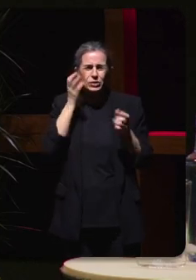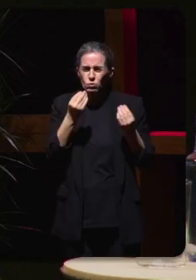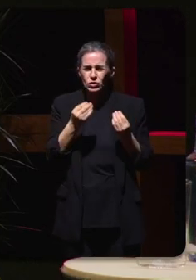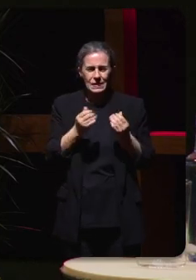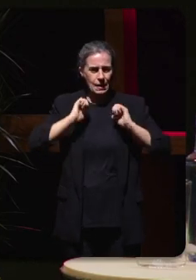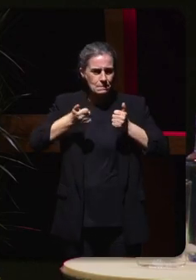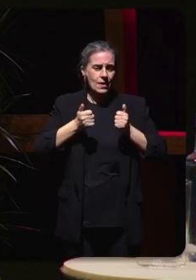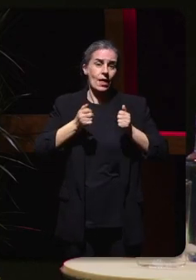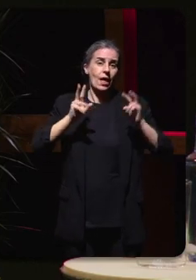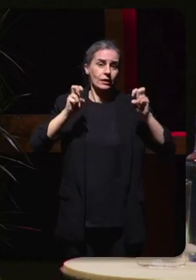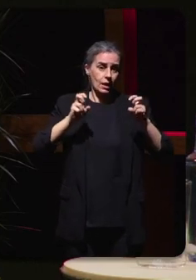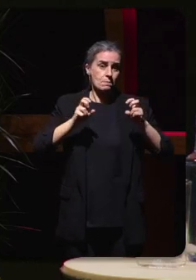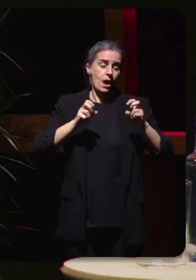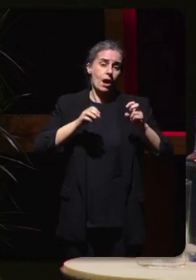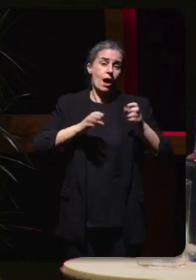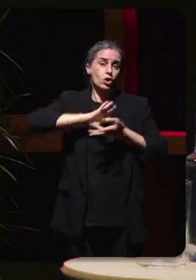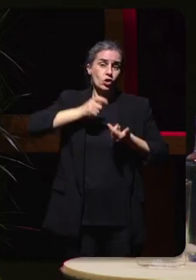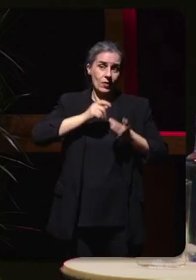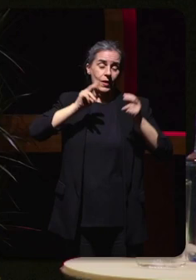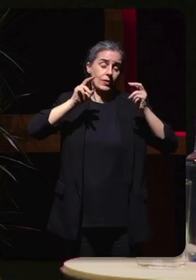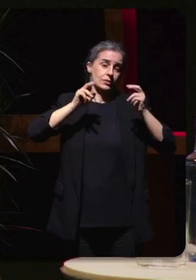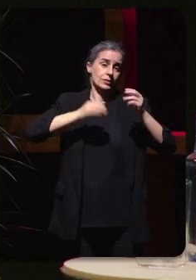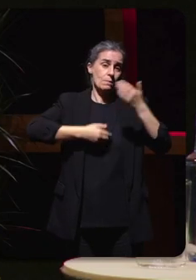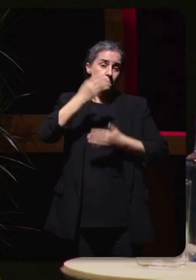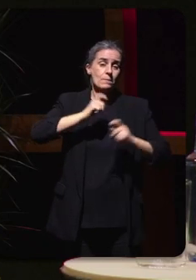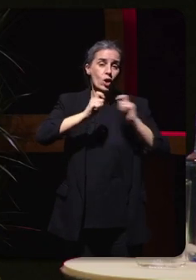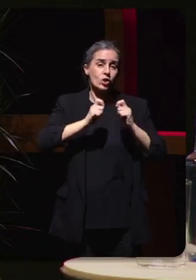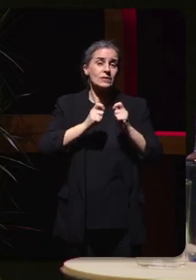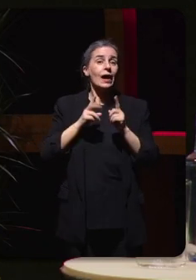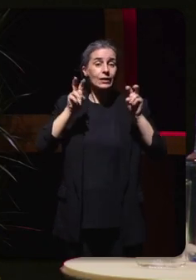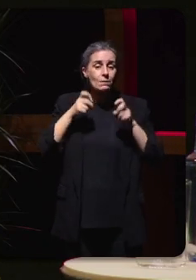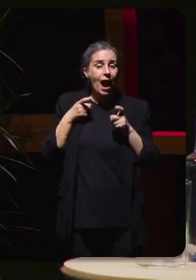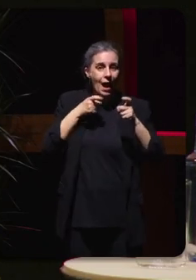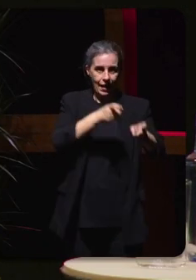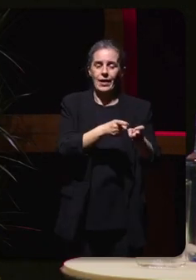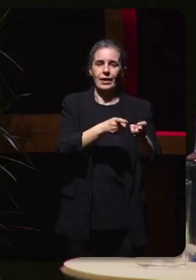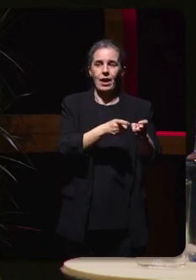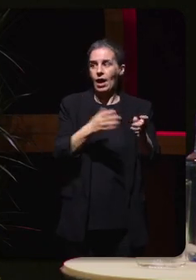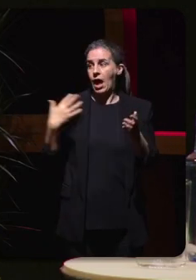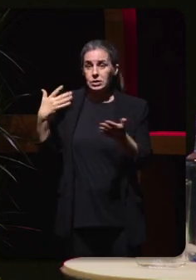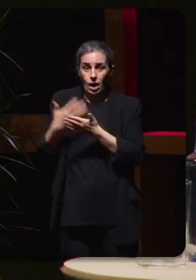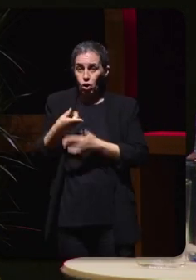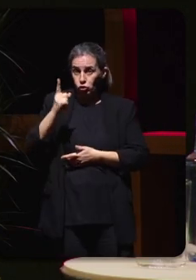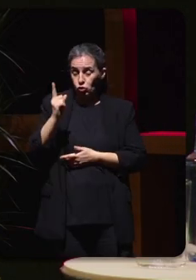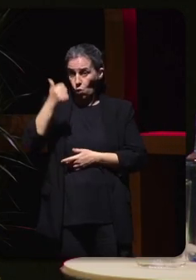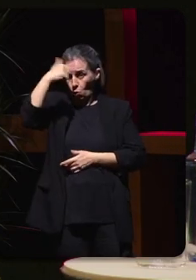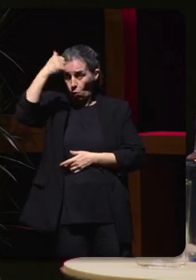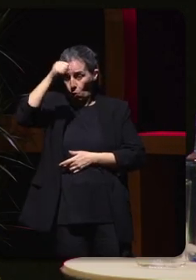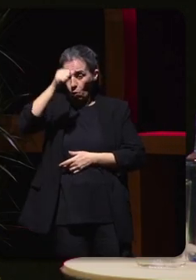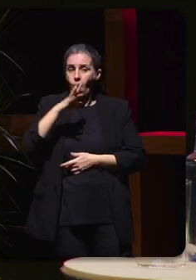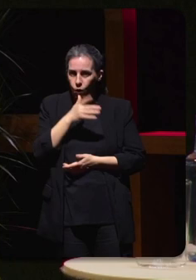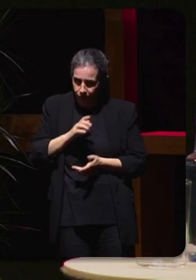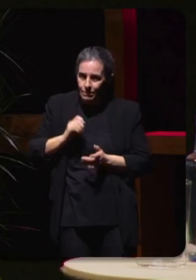información bélica, que es el reducto masculino por excelencia, ¿no?, pues la narrativa de los conflictos